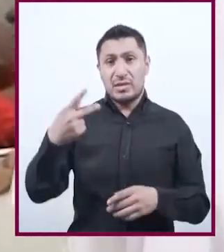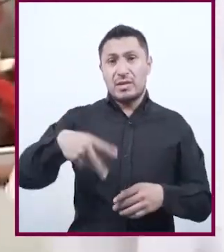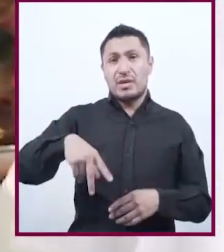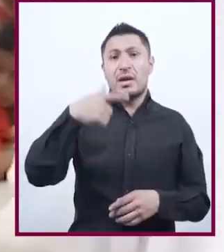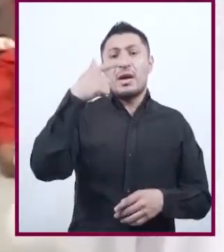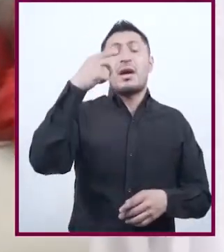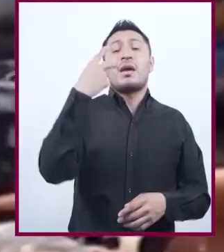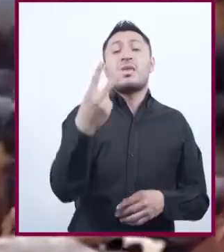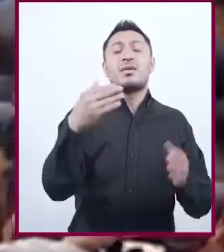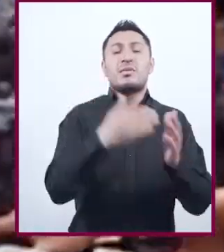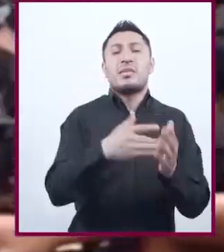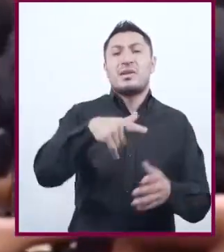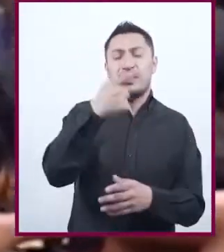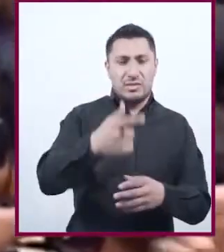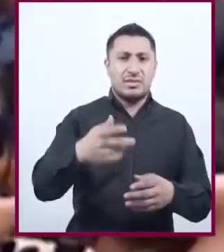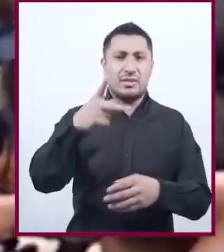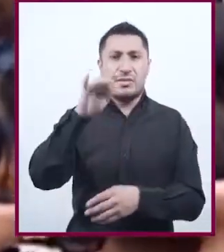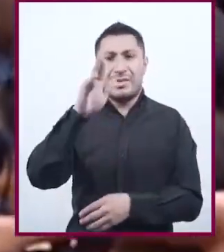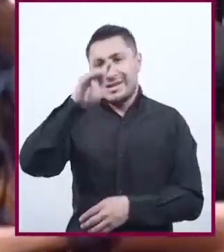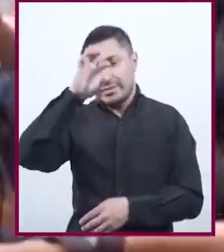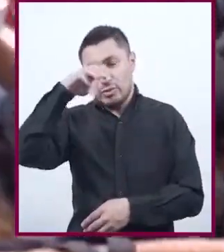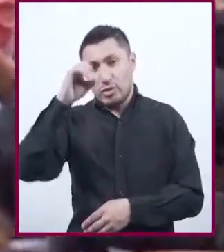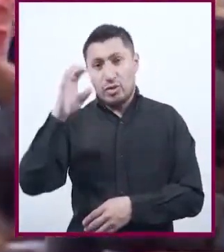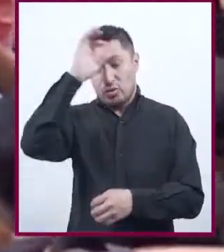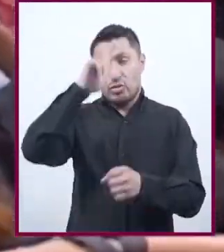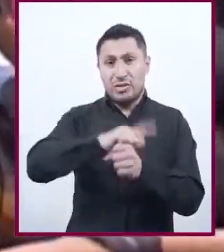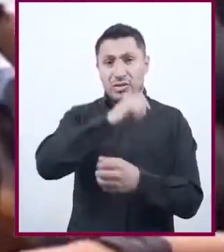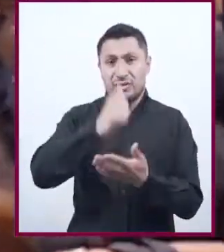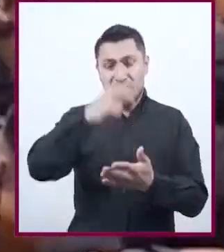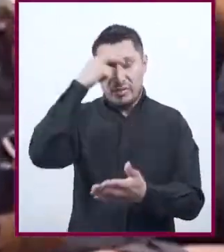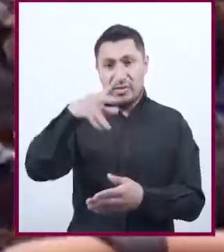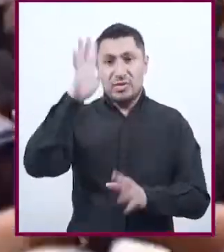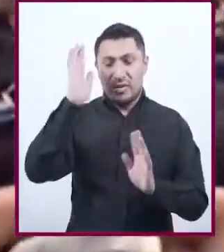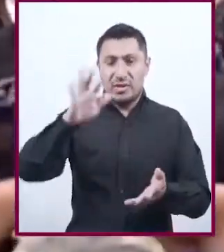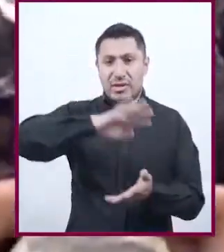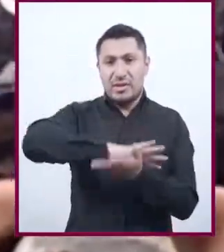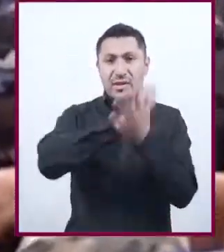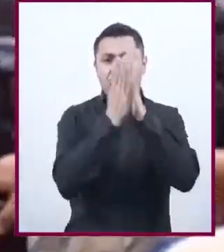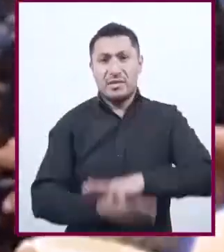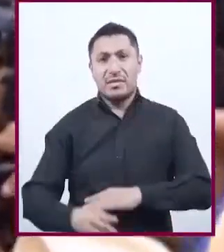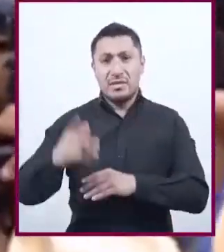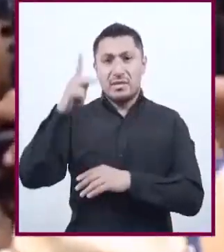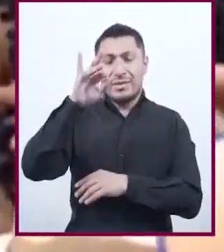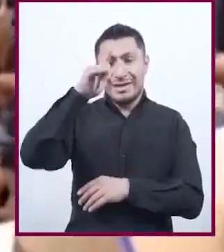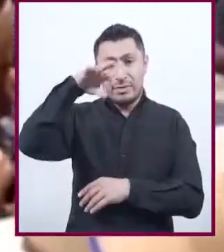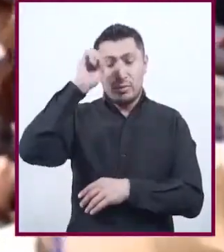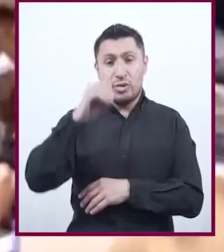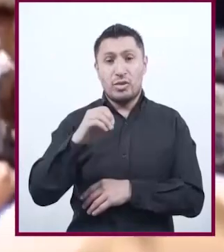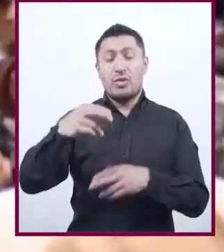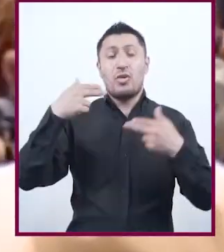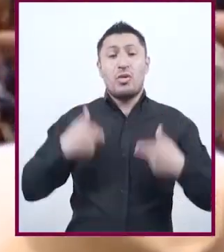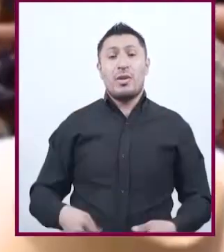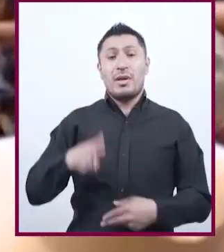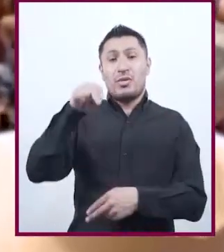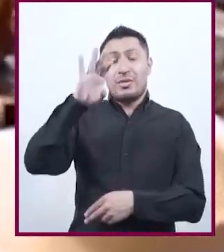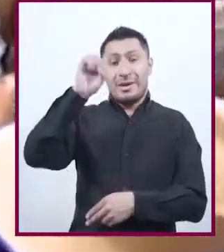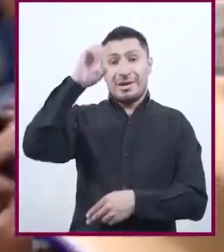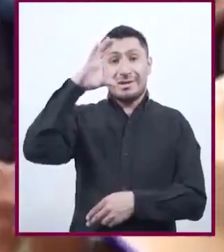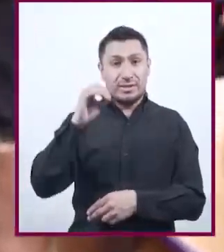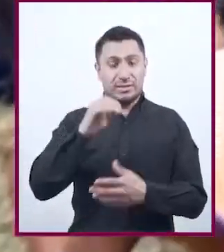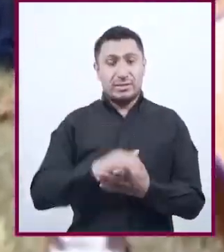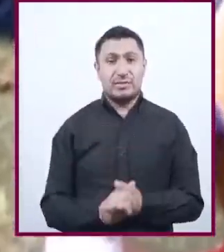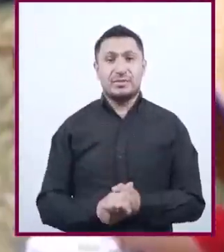2012 es Patrimonio Cultural de la Ciudad de México y ya hay planes para convertirla en Patrimonio Inmaterial de la Humanidad por la